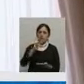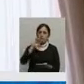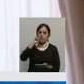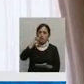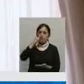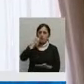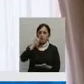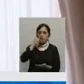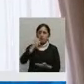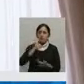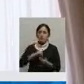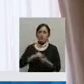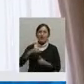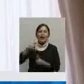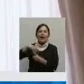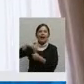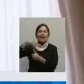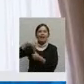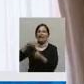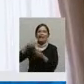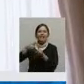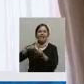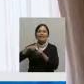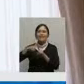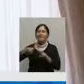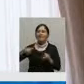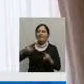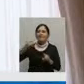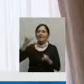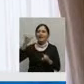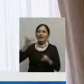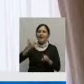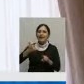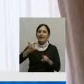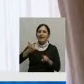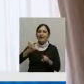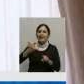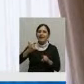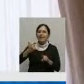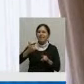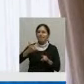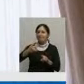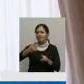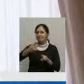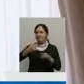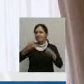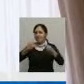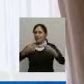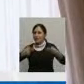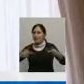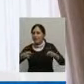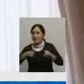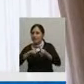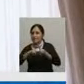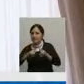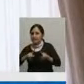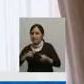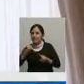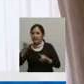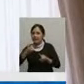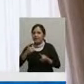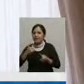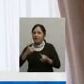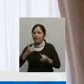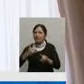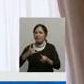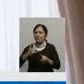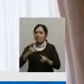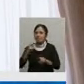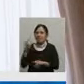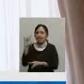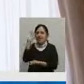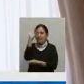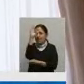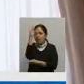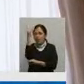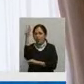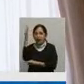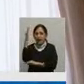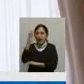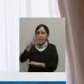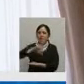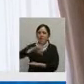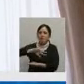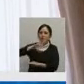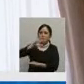Canadá, tenemos un gran país con recursos naturales también, y para